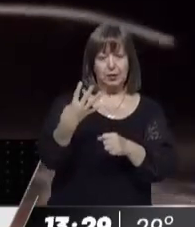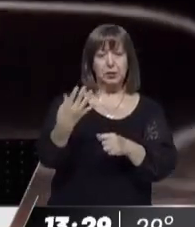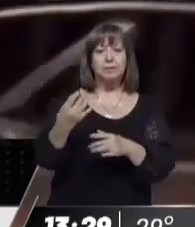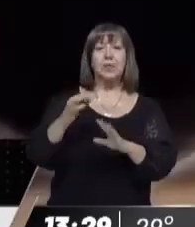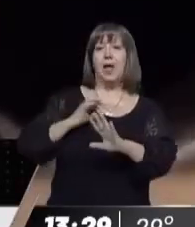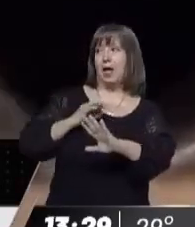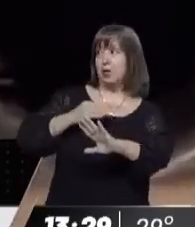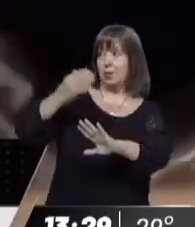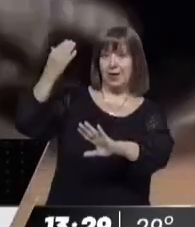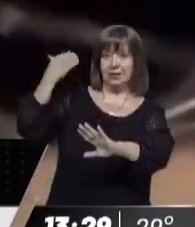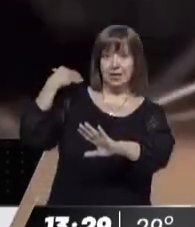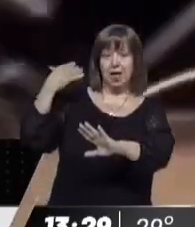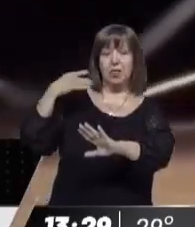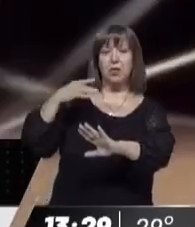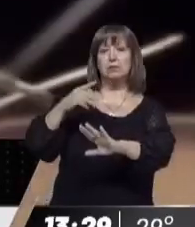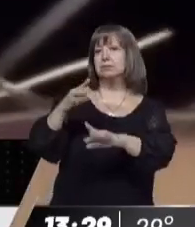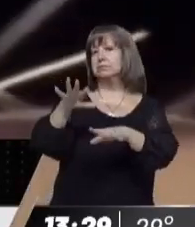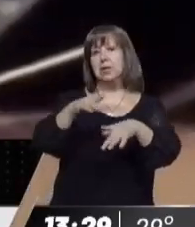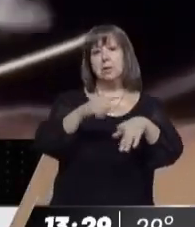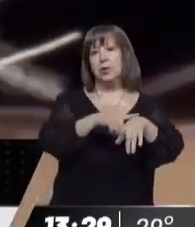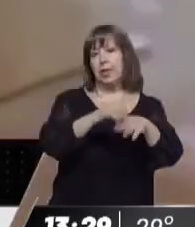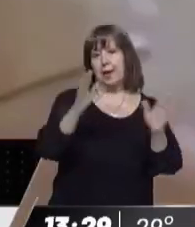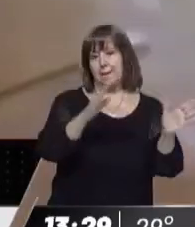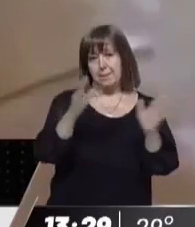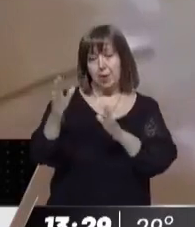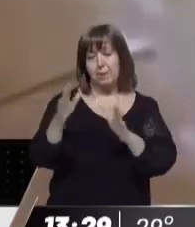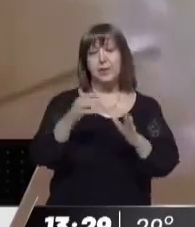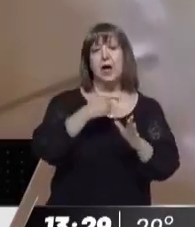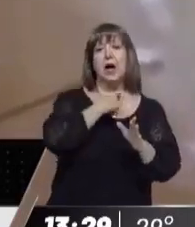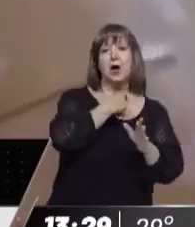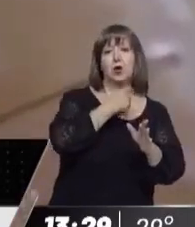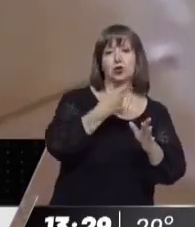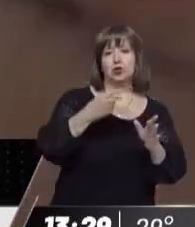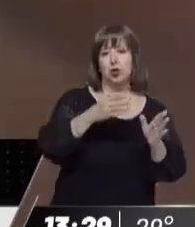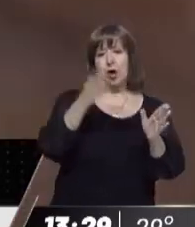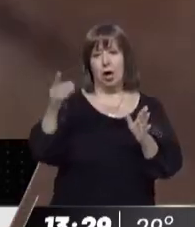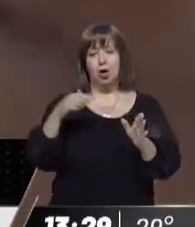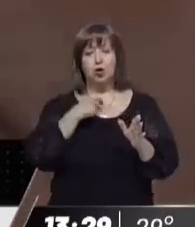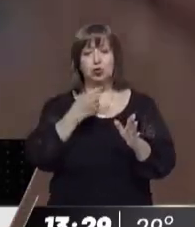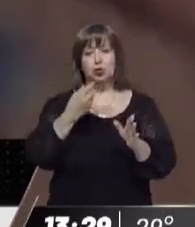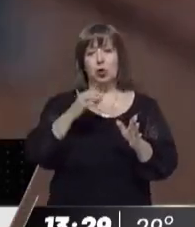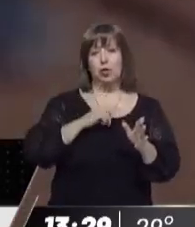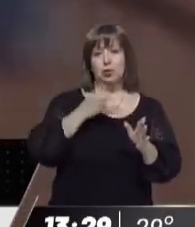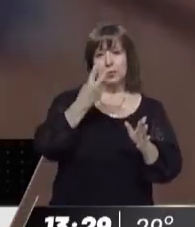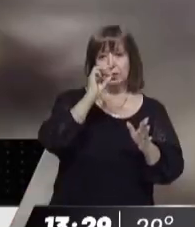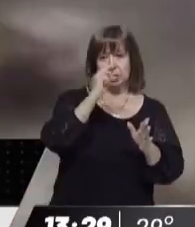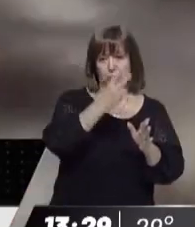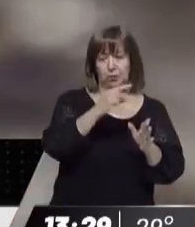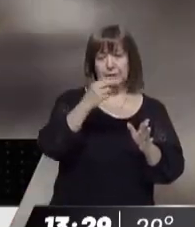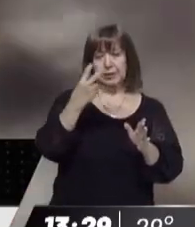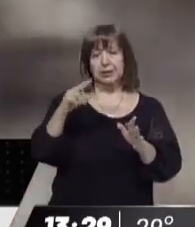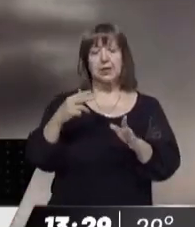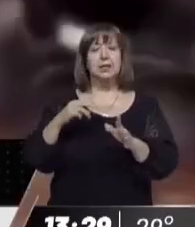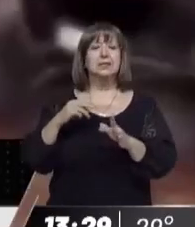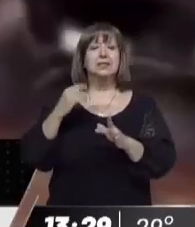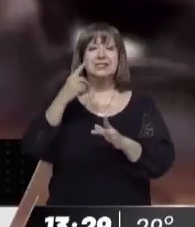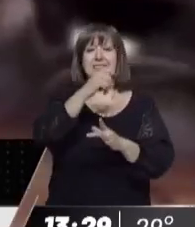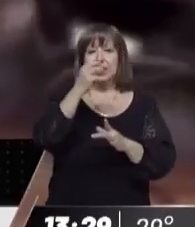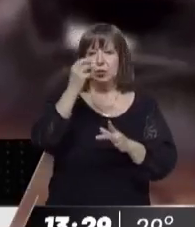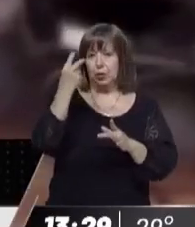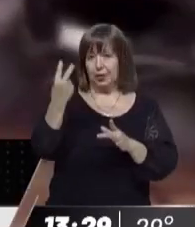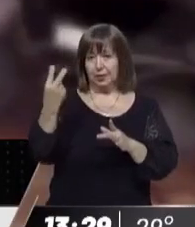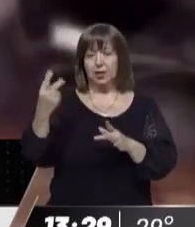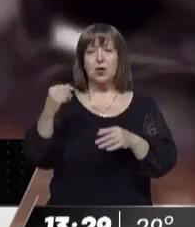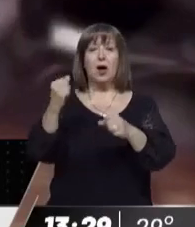año pasado, para la misma temporada, o sea, la temporada 22-23, tuvimos 122 casos